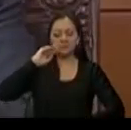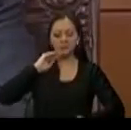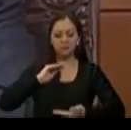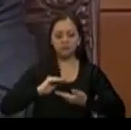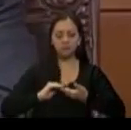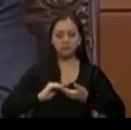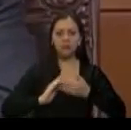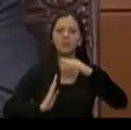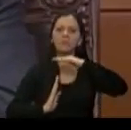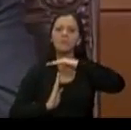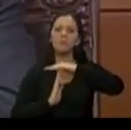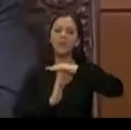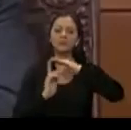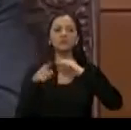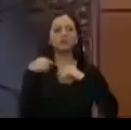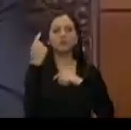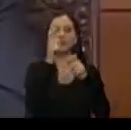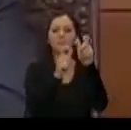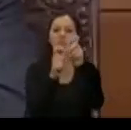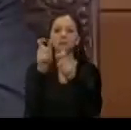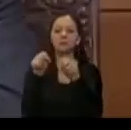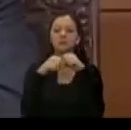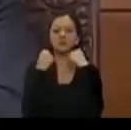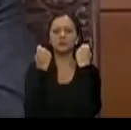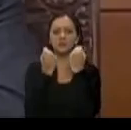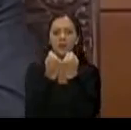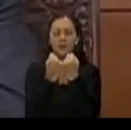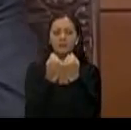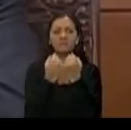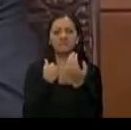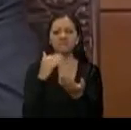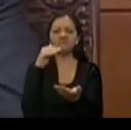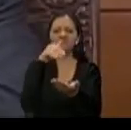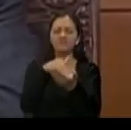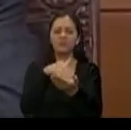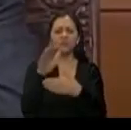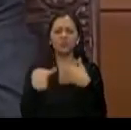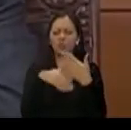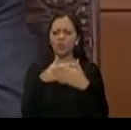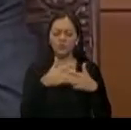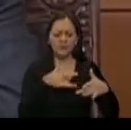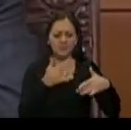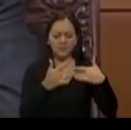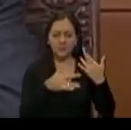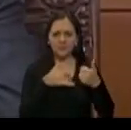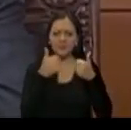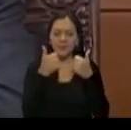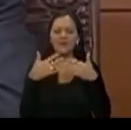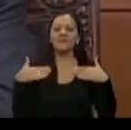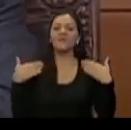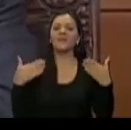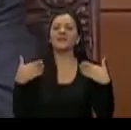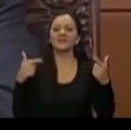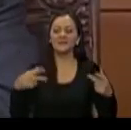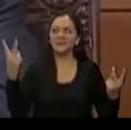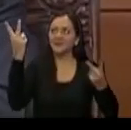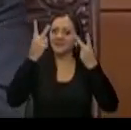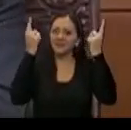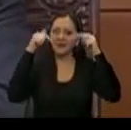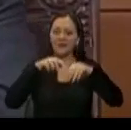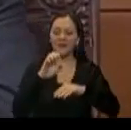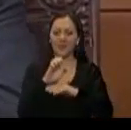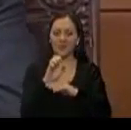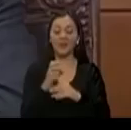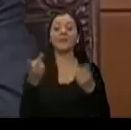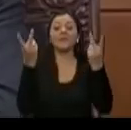sociedad y manifestamos, reitero, el regocijo que todos sentimos por su visita. Y por otro lado, manifestarle a